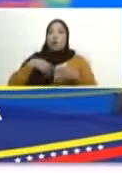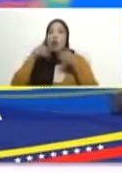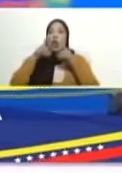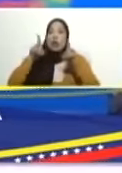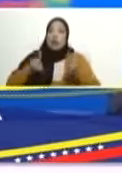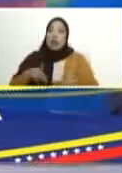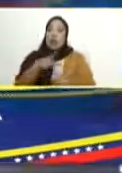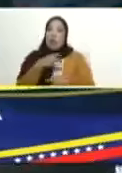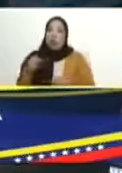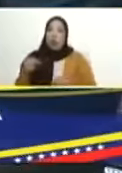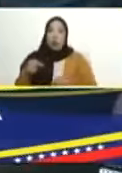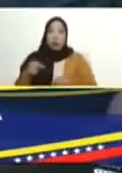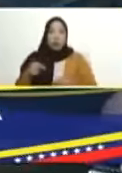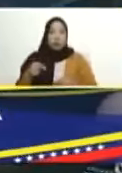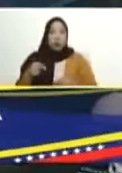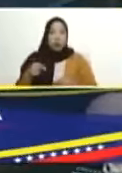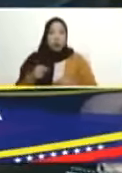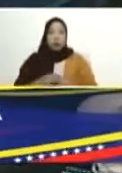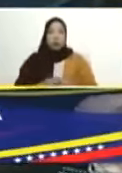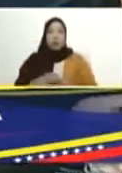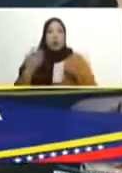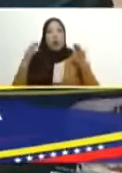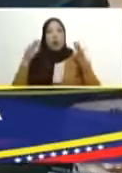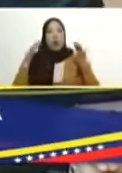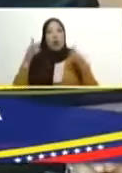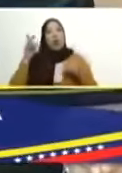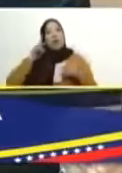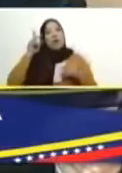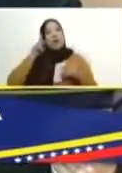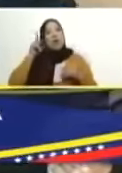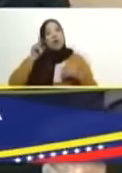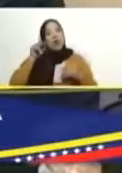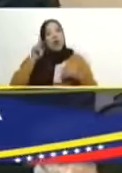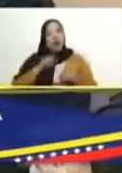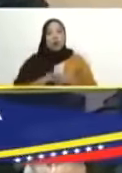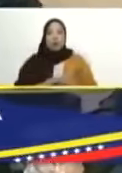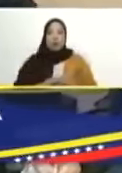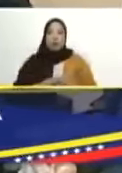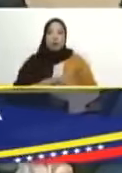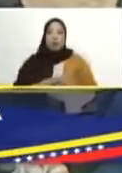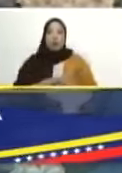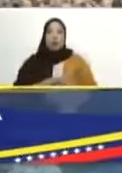no. Profesor Pompeyo Torrealba,